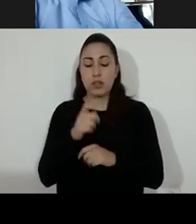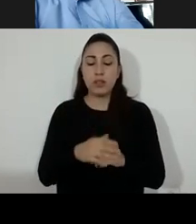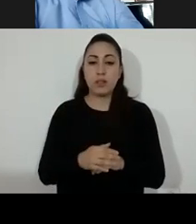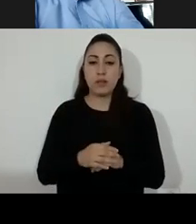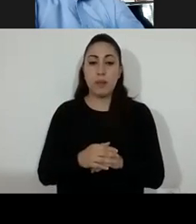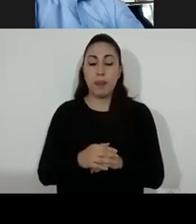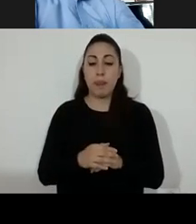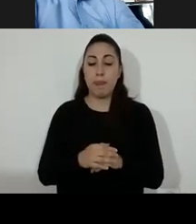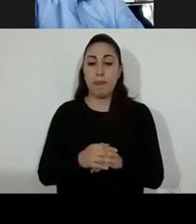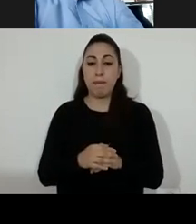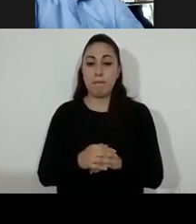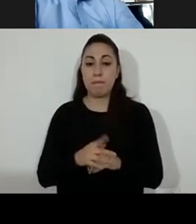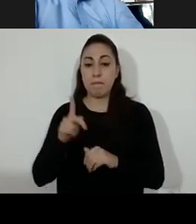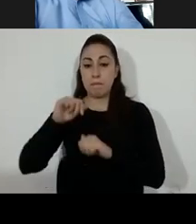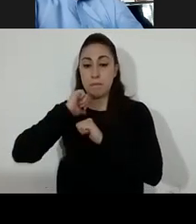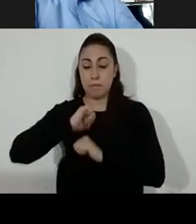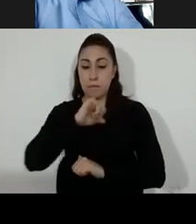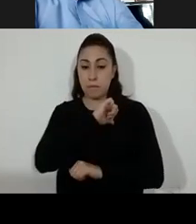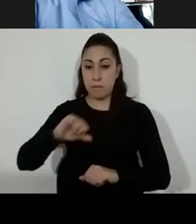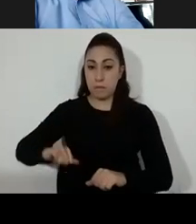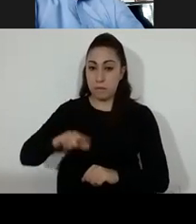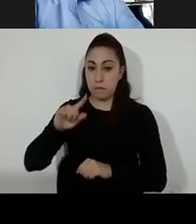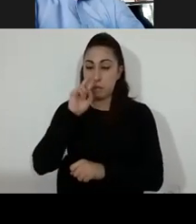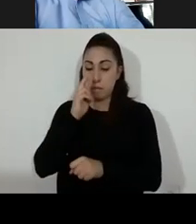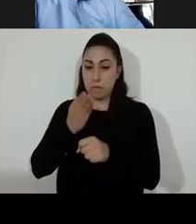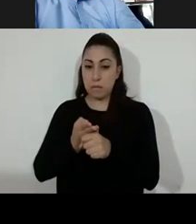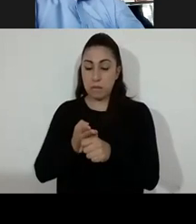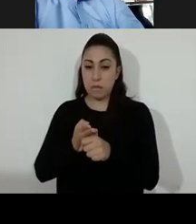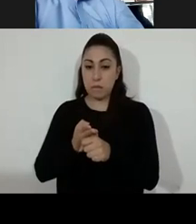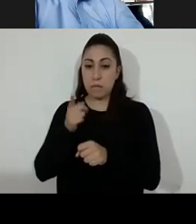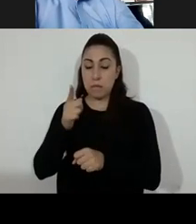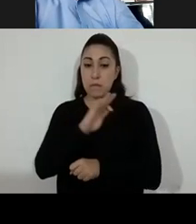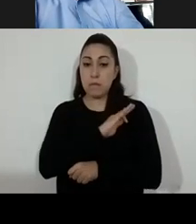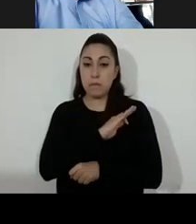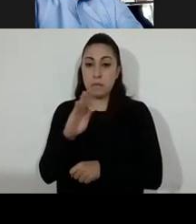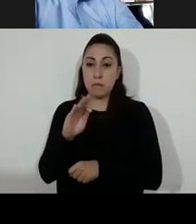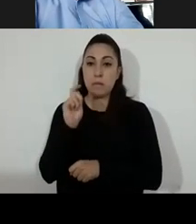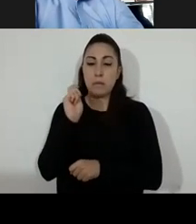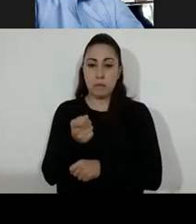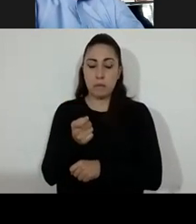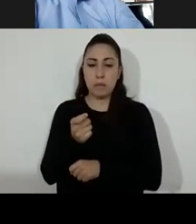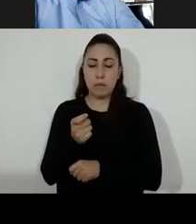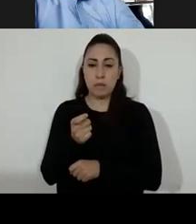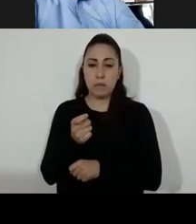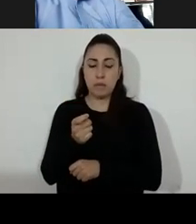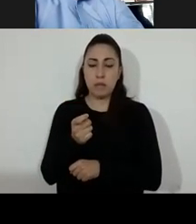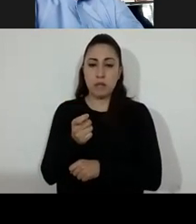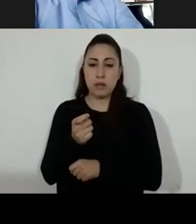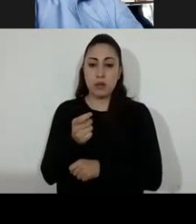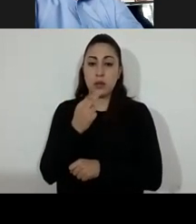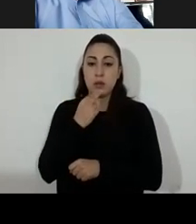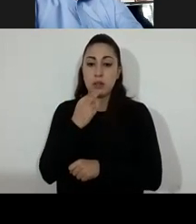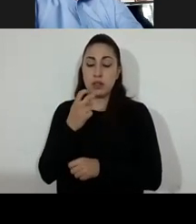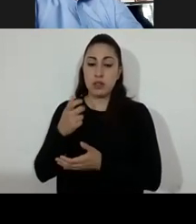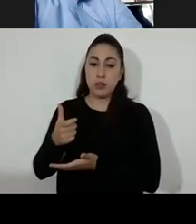la persona titular de la alcaldía responsable podrá, de manera excepcional, destinar dicho recurso